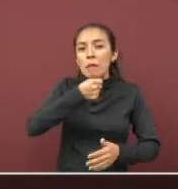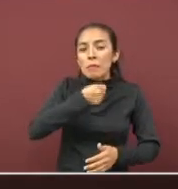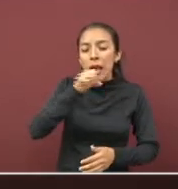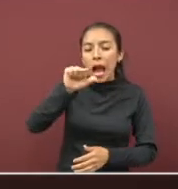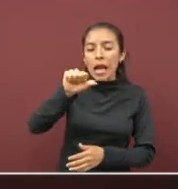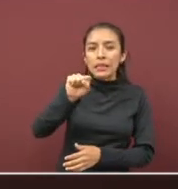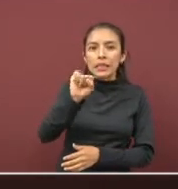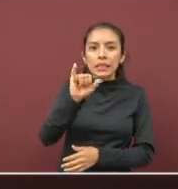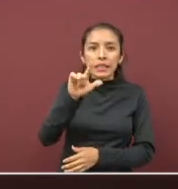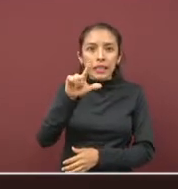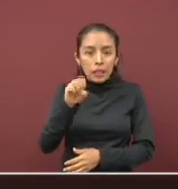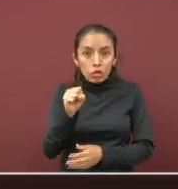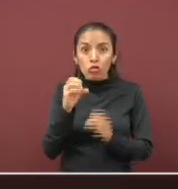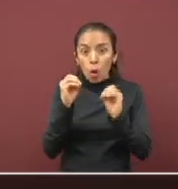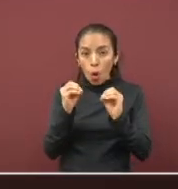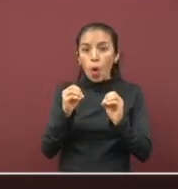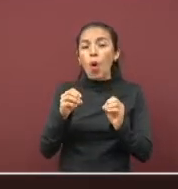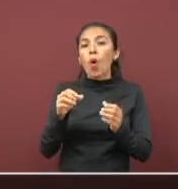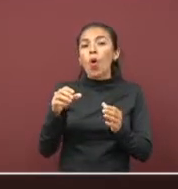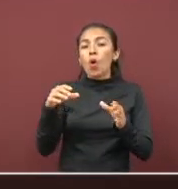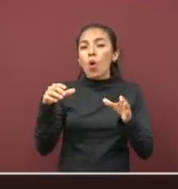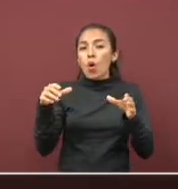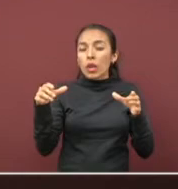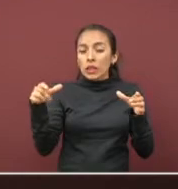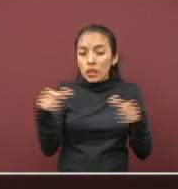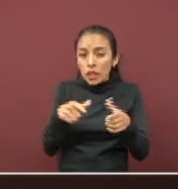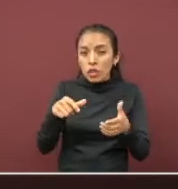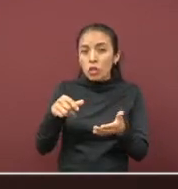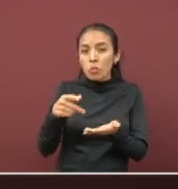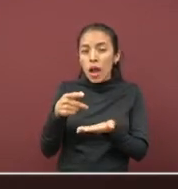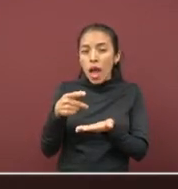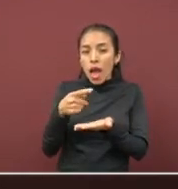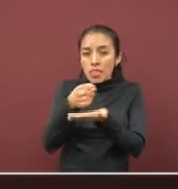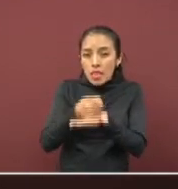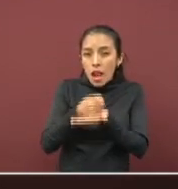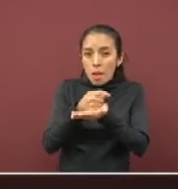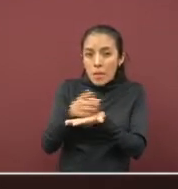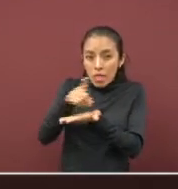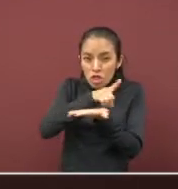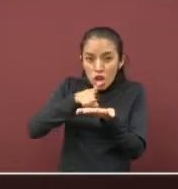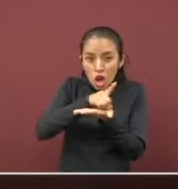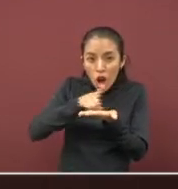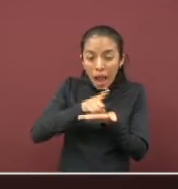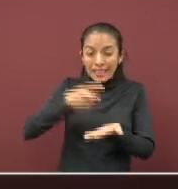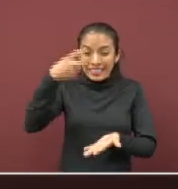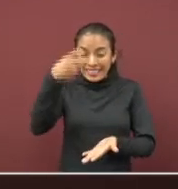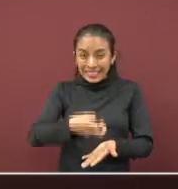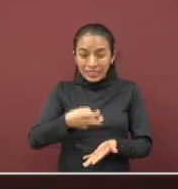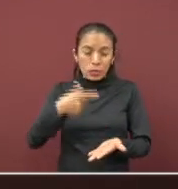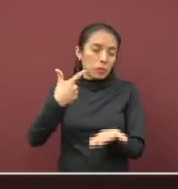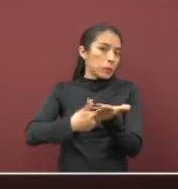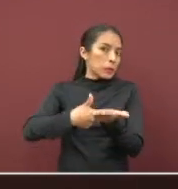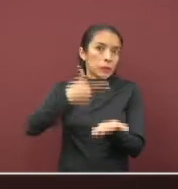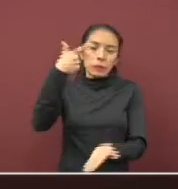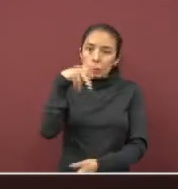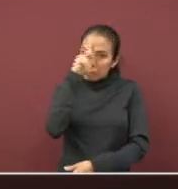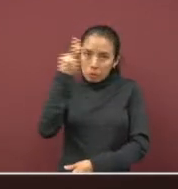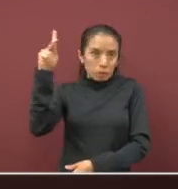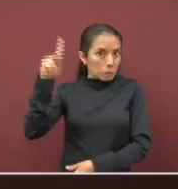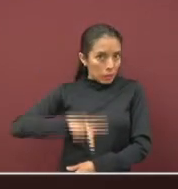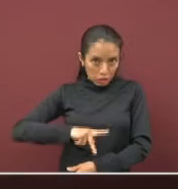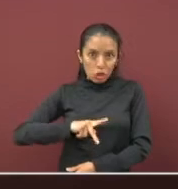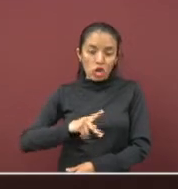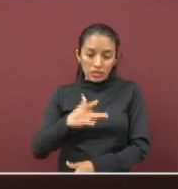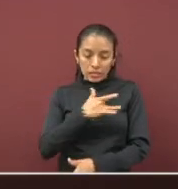ejemplo un cuadro leve o moderado por kobe 19 se puede agravar y manifestarse con síntomas